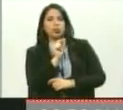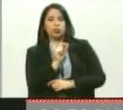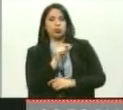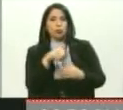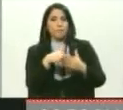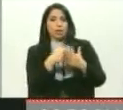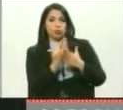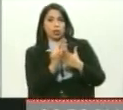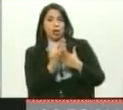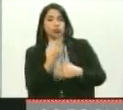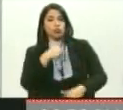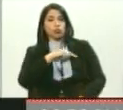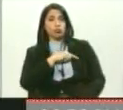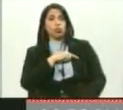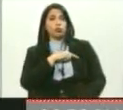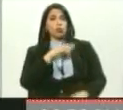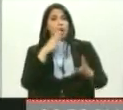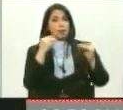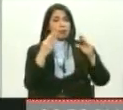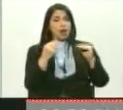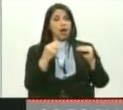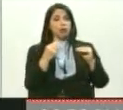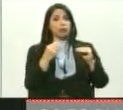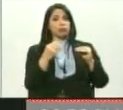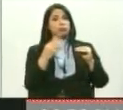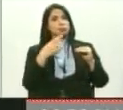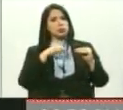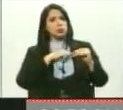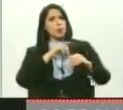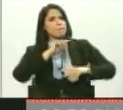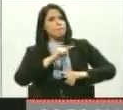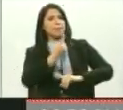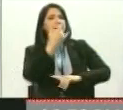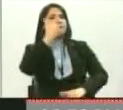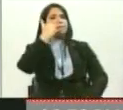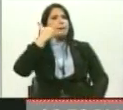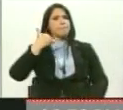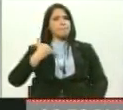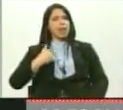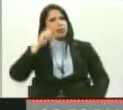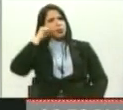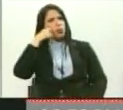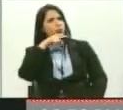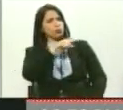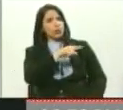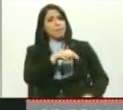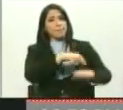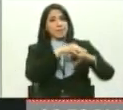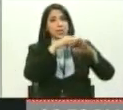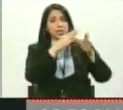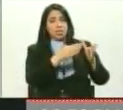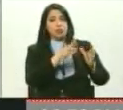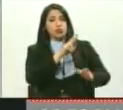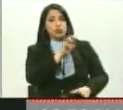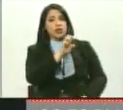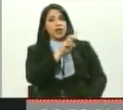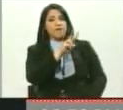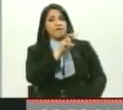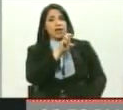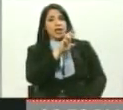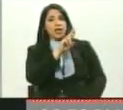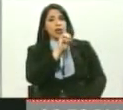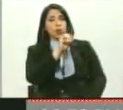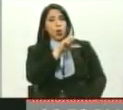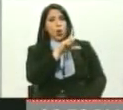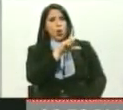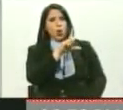hablamos de la mañana. Habíamos recibido la primera llamada, recuerde usted, el ministro Reverol.